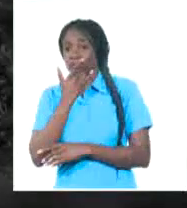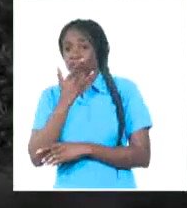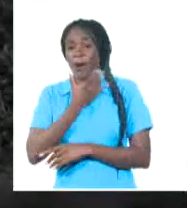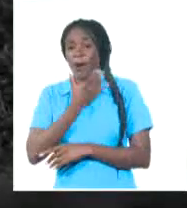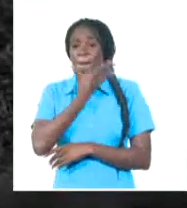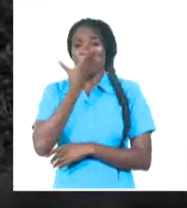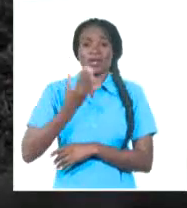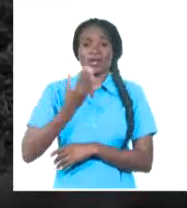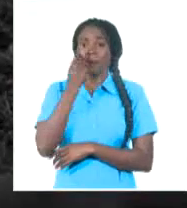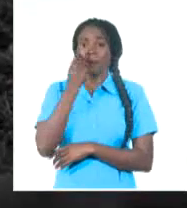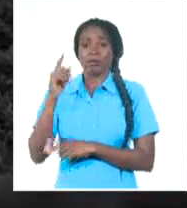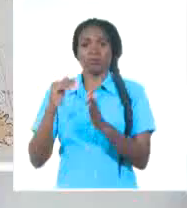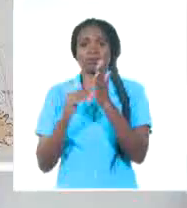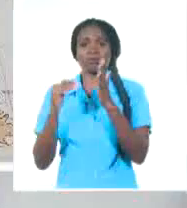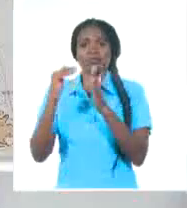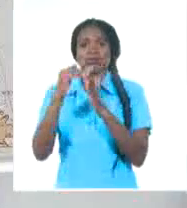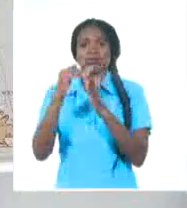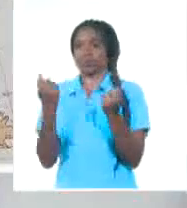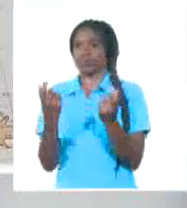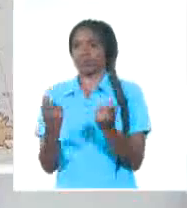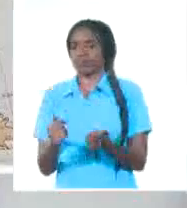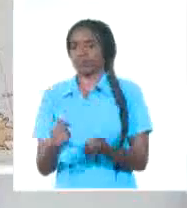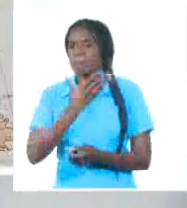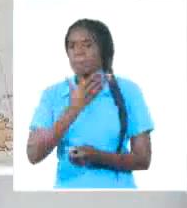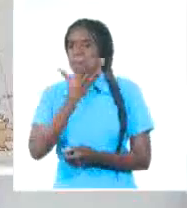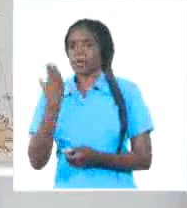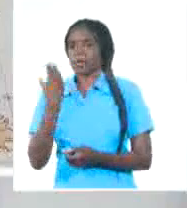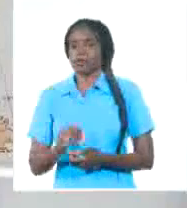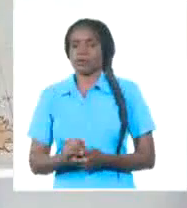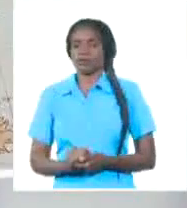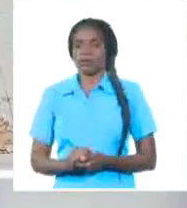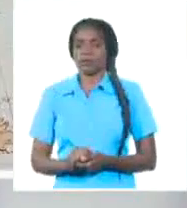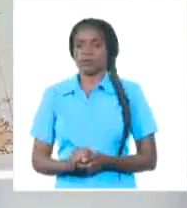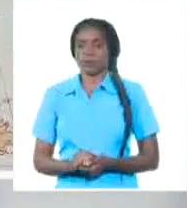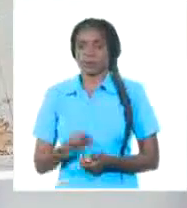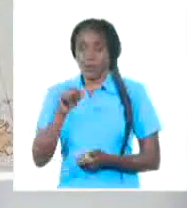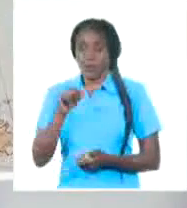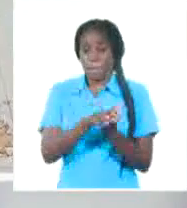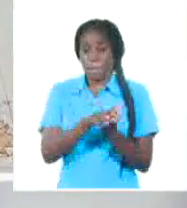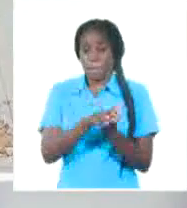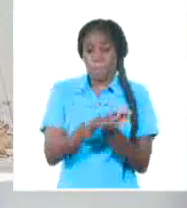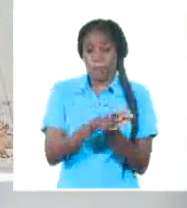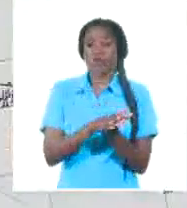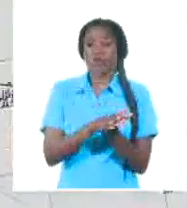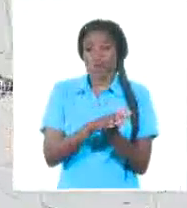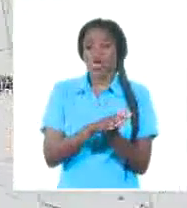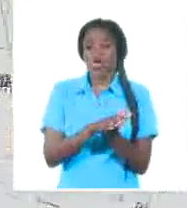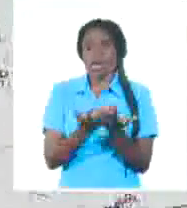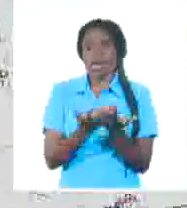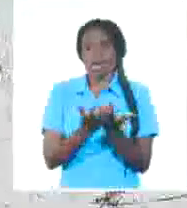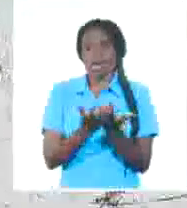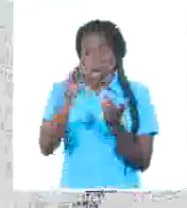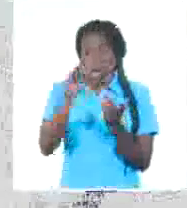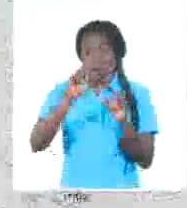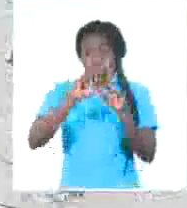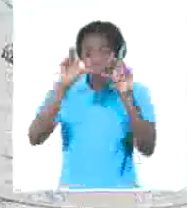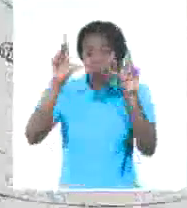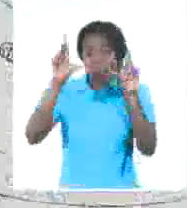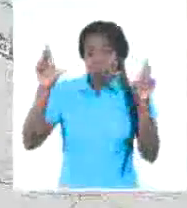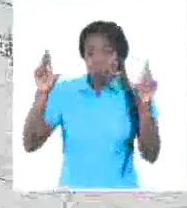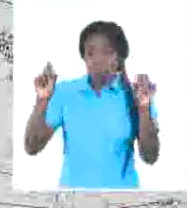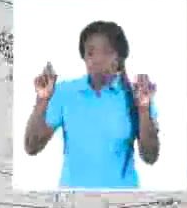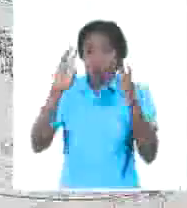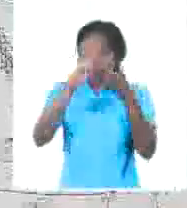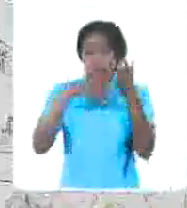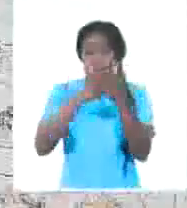en 1.000 millones de pesos. El Instituto de Meteorología conserva los mapas del tiempo que reflejan el desarrollo de